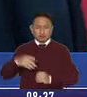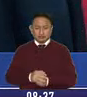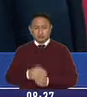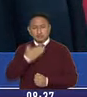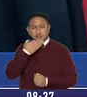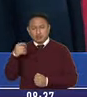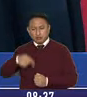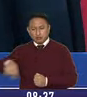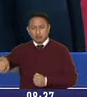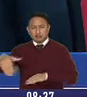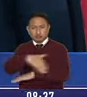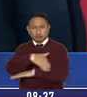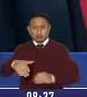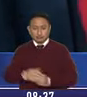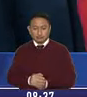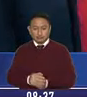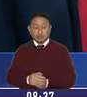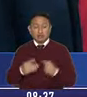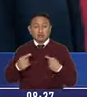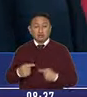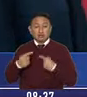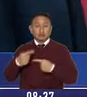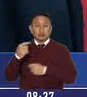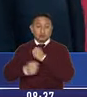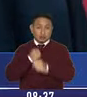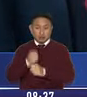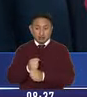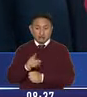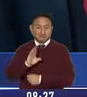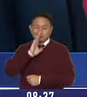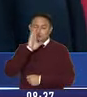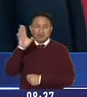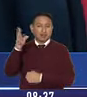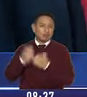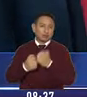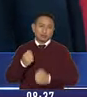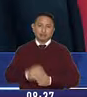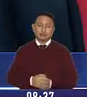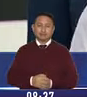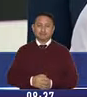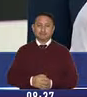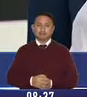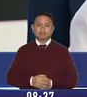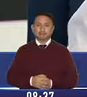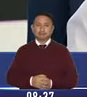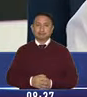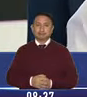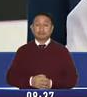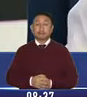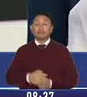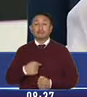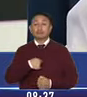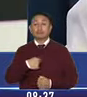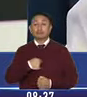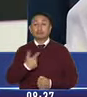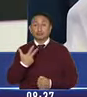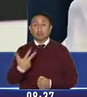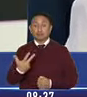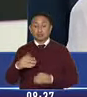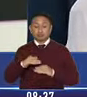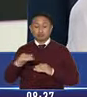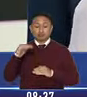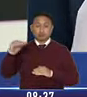usted esas condiciones? Porque todos los años se presentan problemas en esta vía. Para nosotros trabajaremos a 3 niveles de gestión.